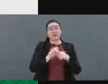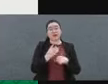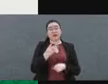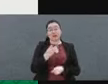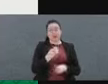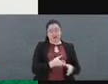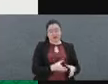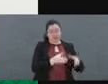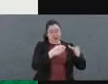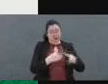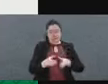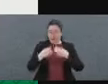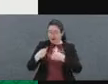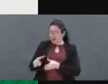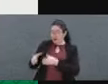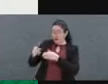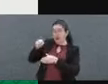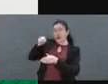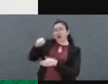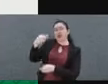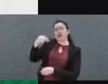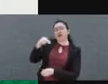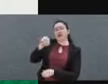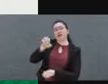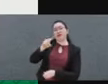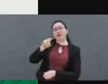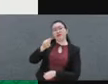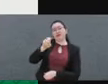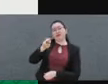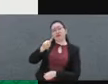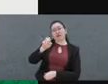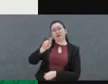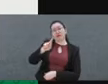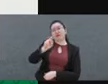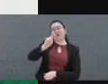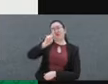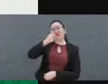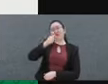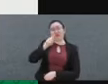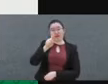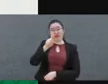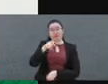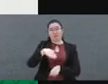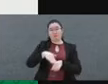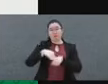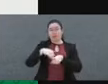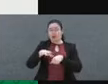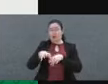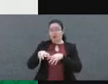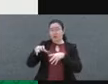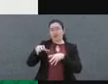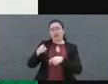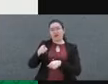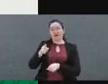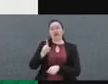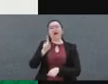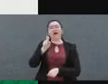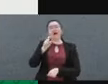sedimentador, se alcanza a ver el nombre de este sedimentador, que permite aumentar la recuperación del agua, el agua que resulta